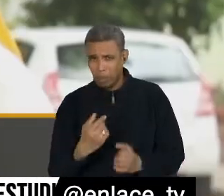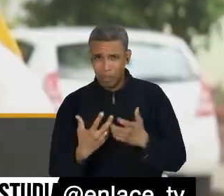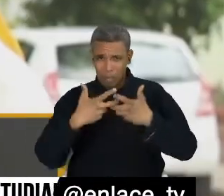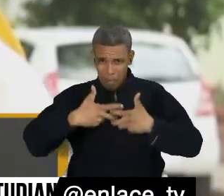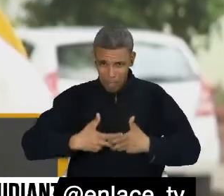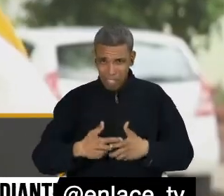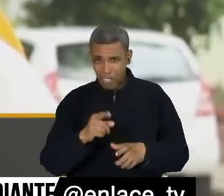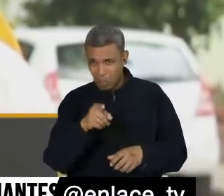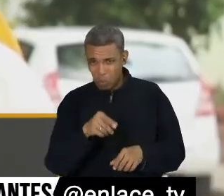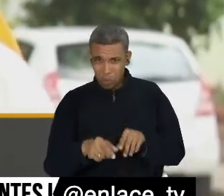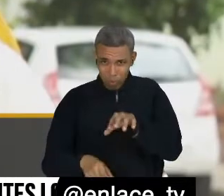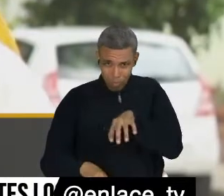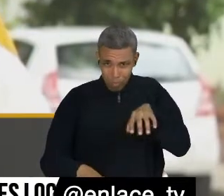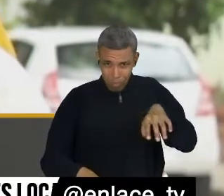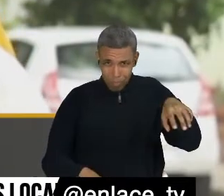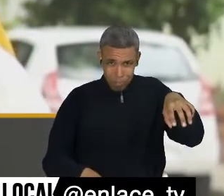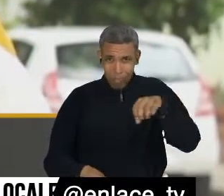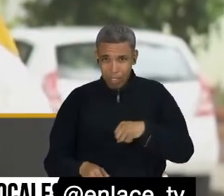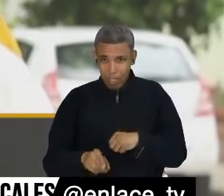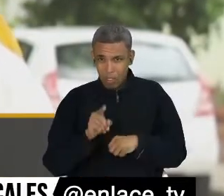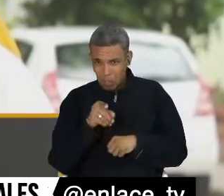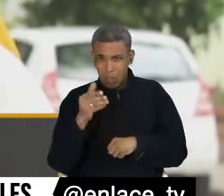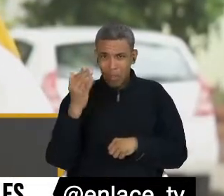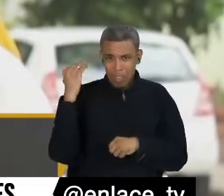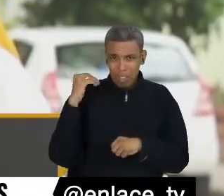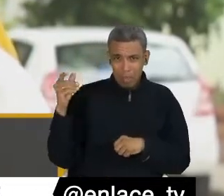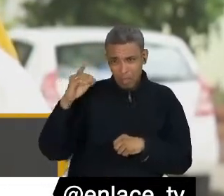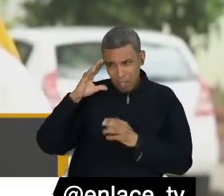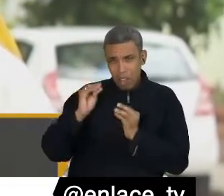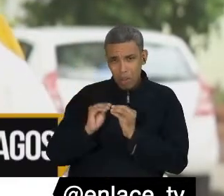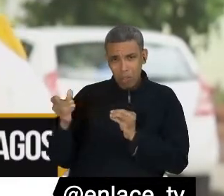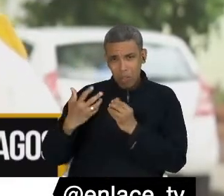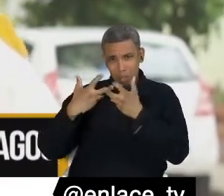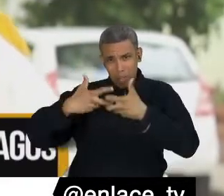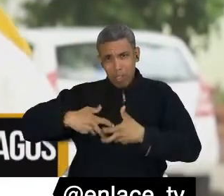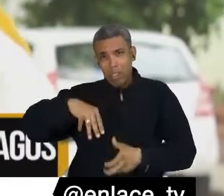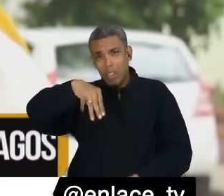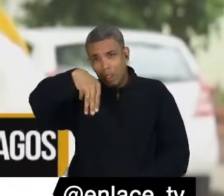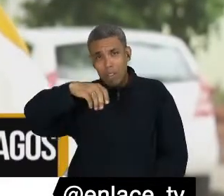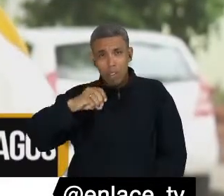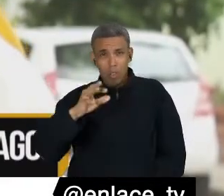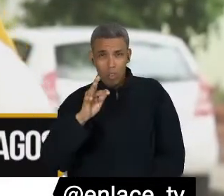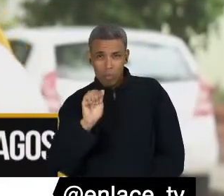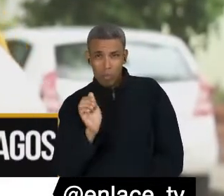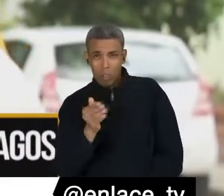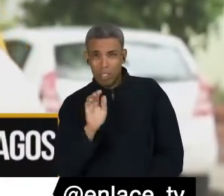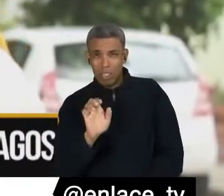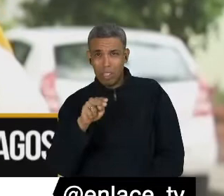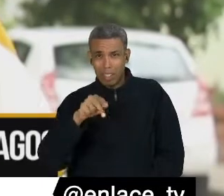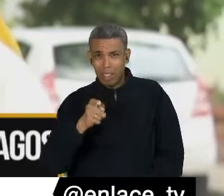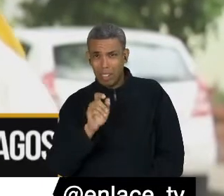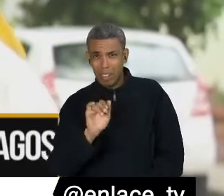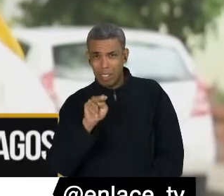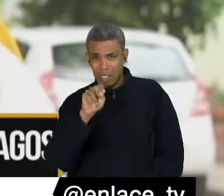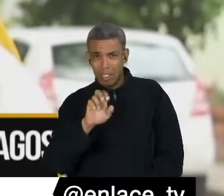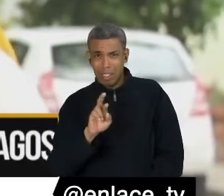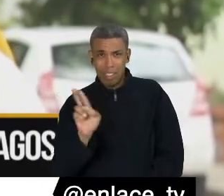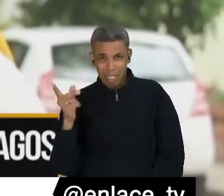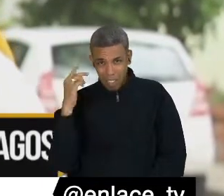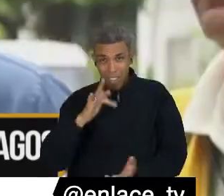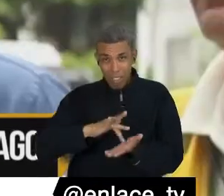que tienen, Mota Engie le está deudando, para que lleven todas sus facturas de pago en orden a la Cámara de Comercio, donde allí se las